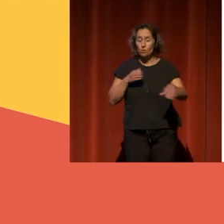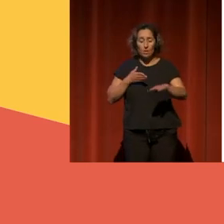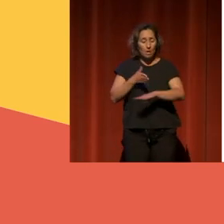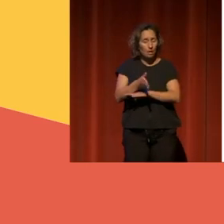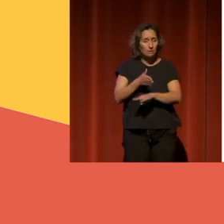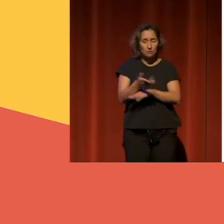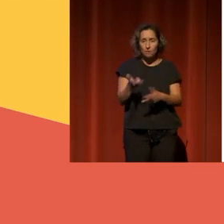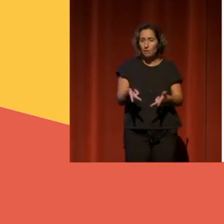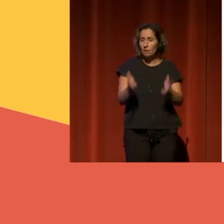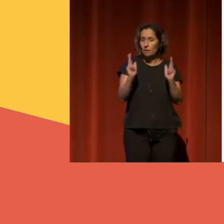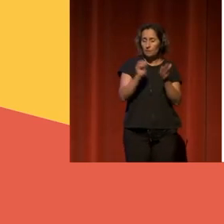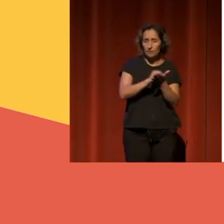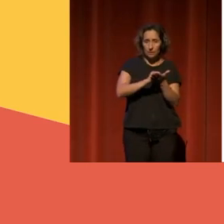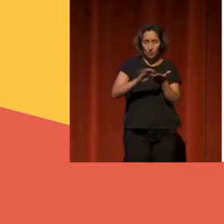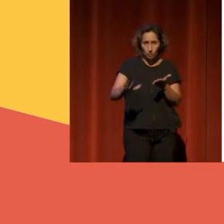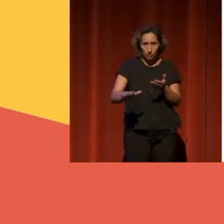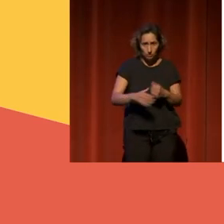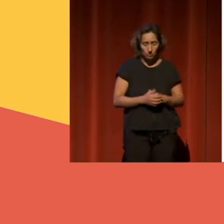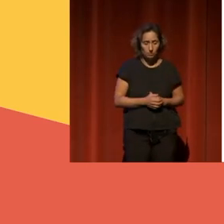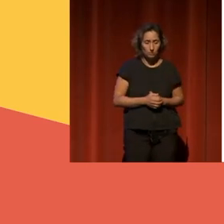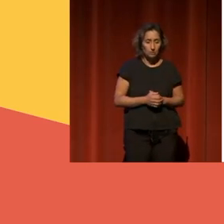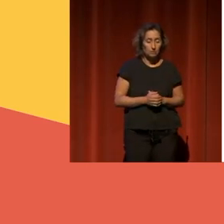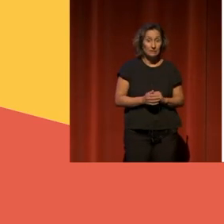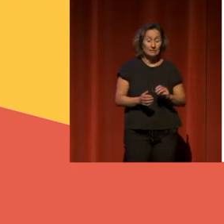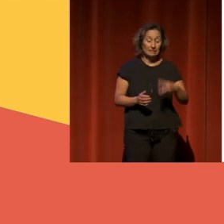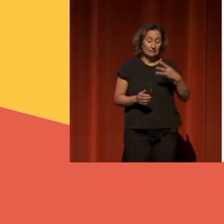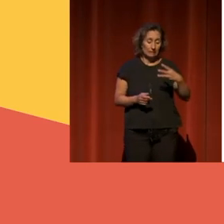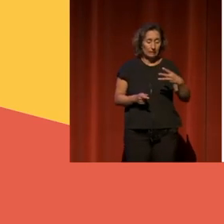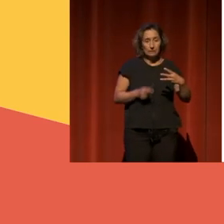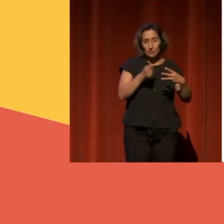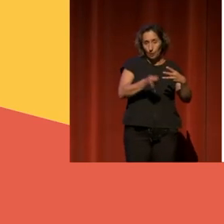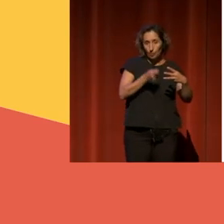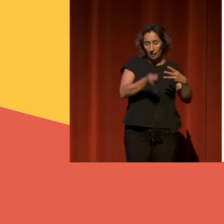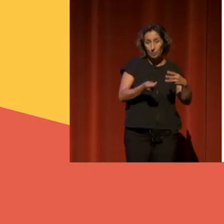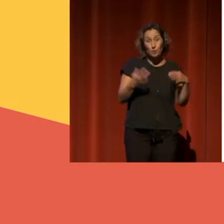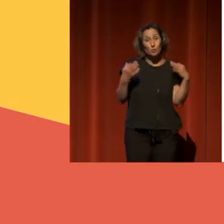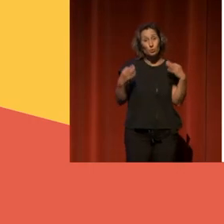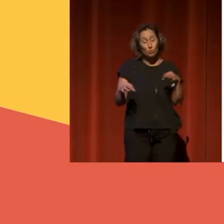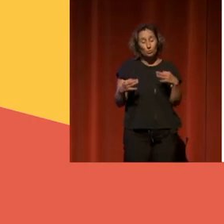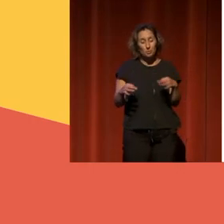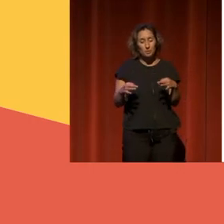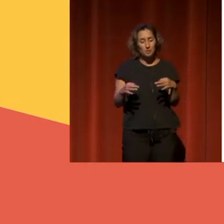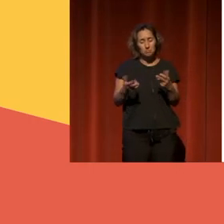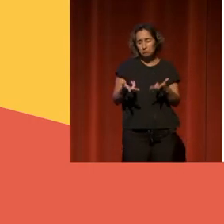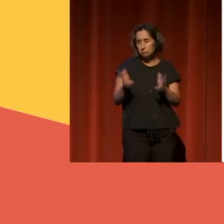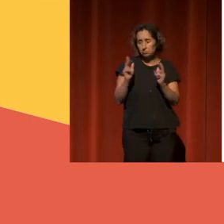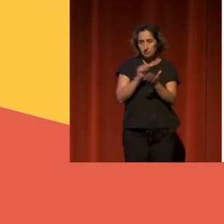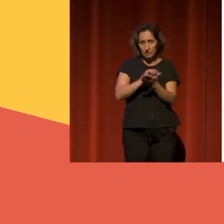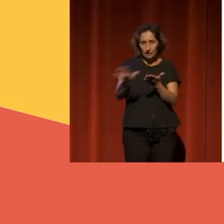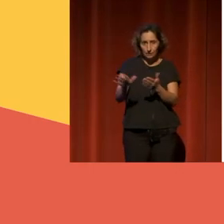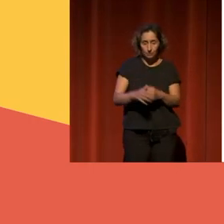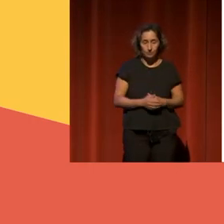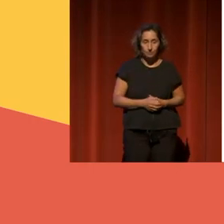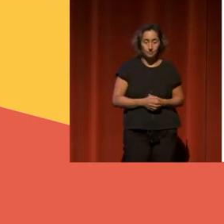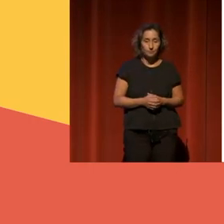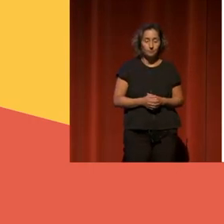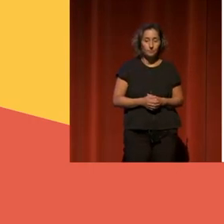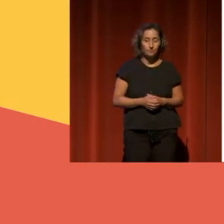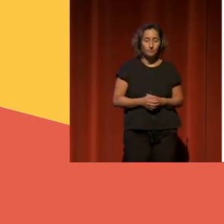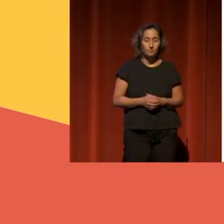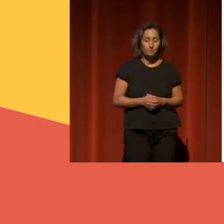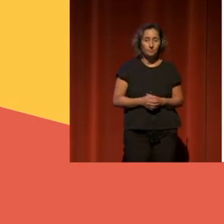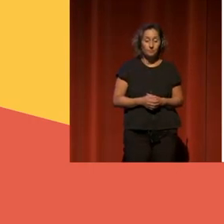asistencia. Solamente hay tres que se requiere cuota, pero bueno, lo normal es que sea algo libre y gratuito. La